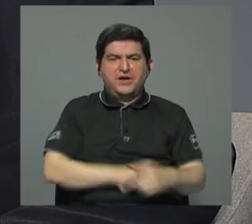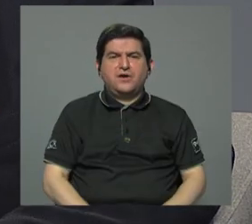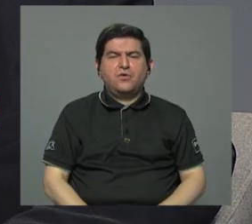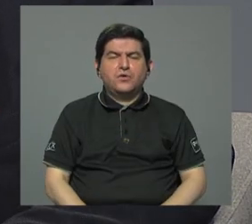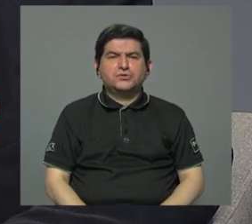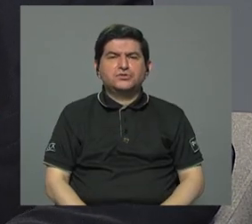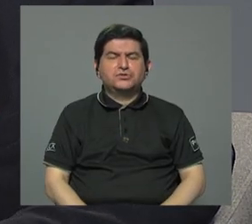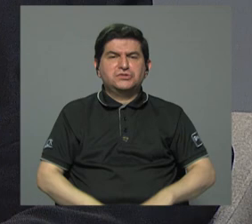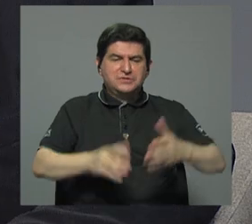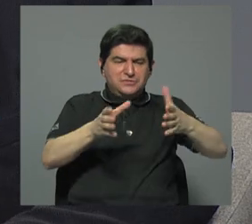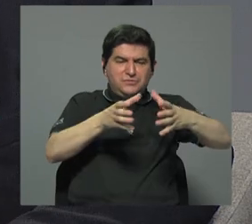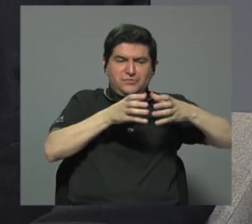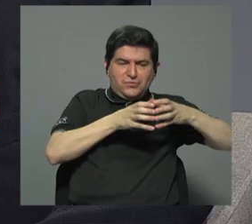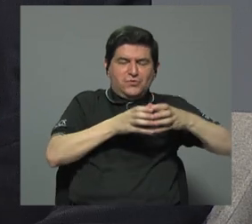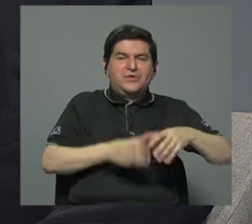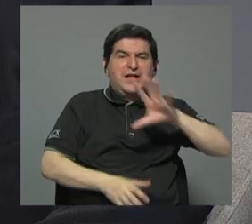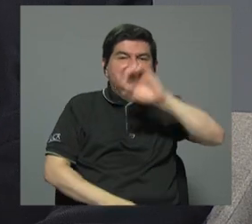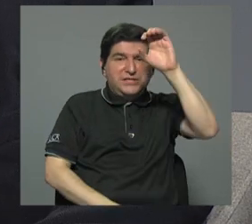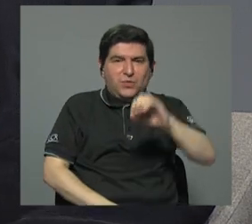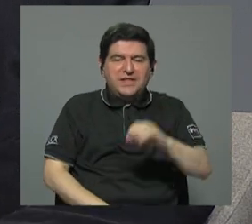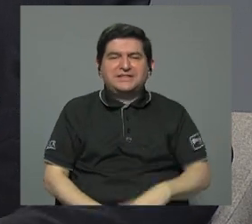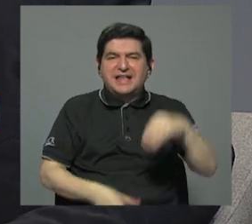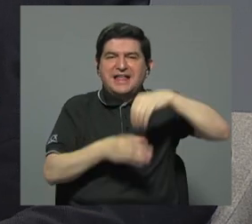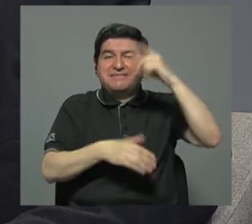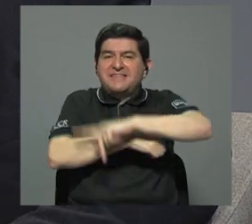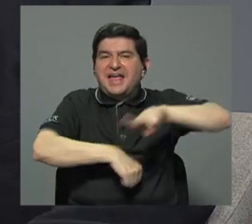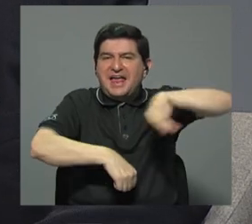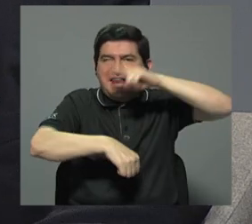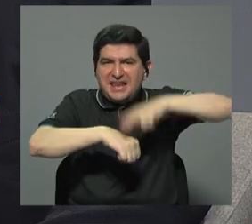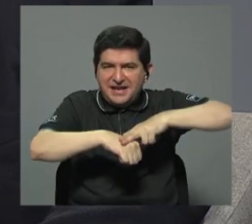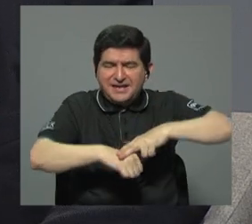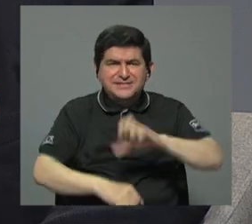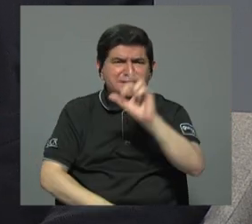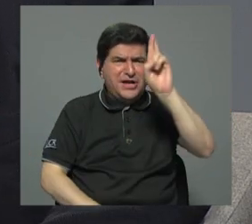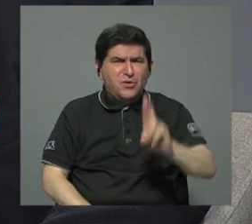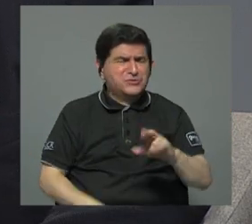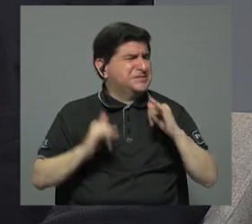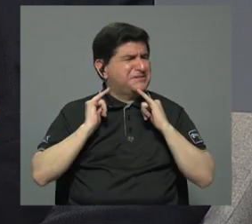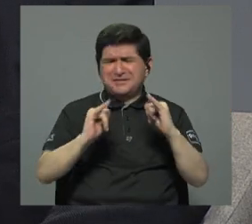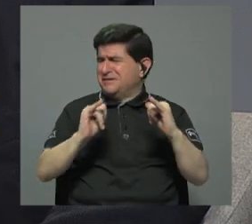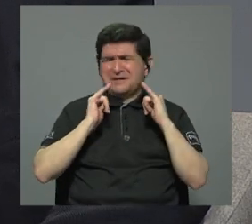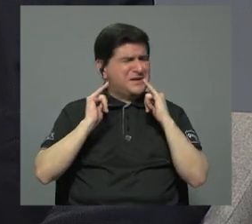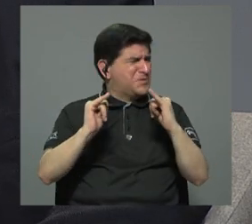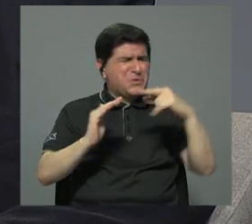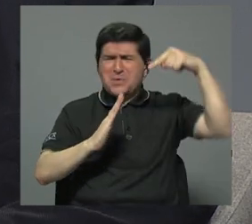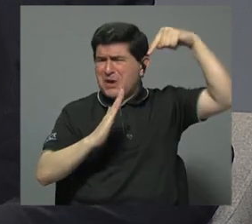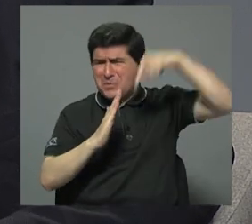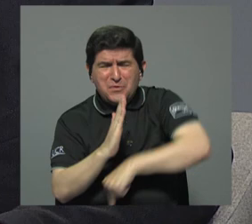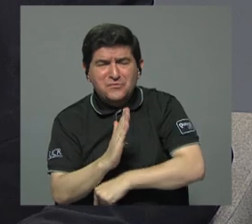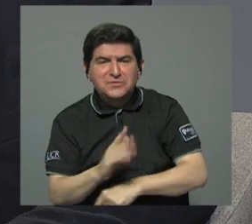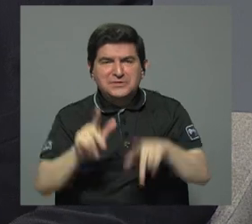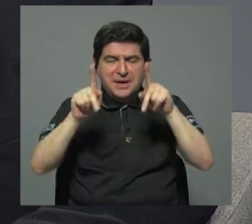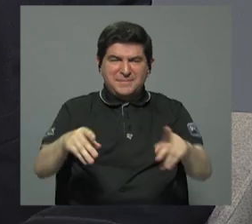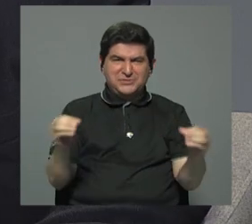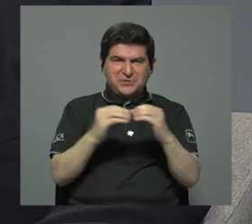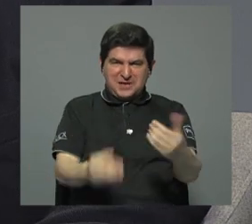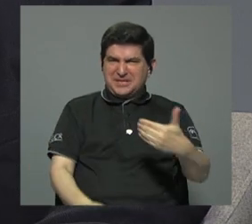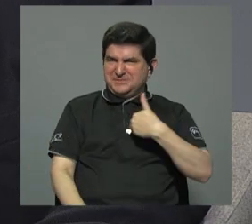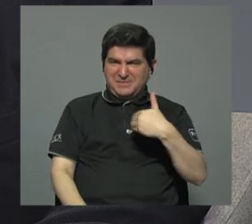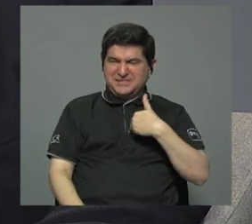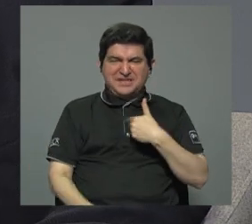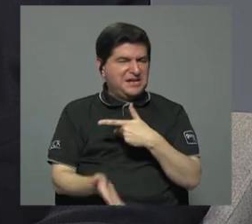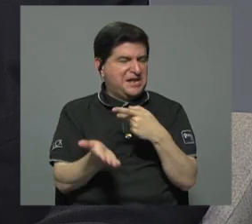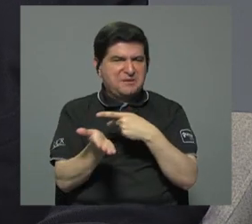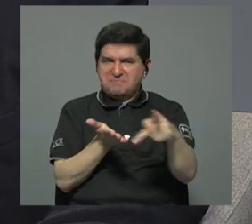más del 50% del ingreso nacional. Entonces, tenemos una Costa Rica profundamente desigual, donde quienes más tienen no están dispuestos a pagar